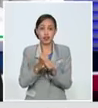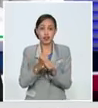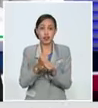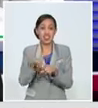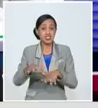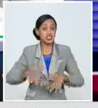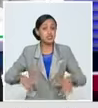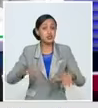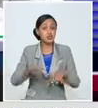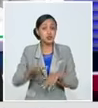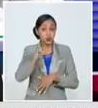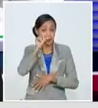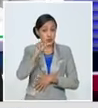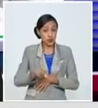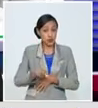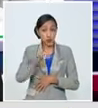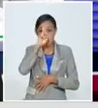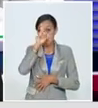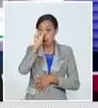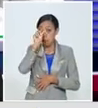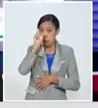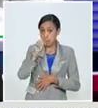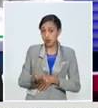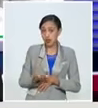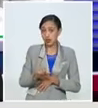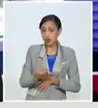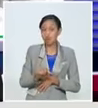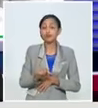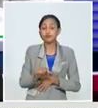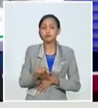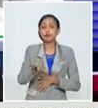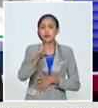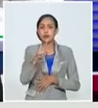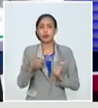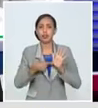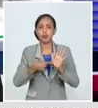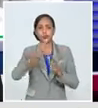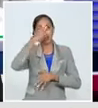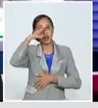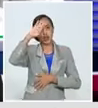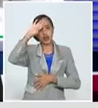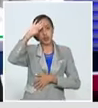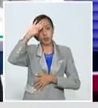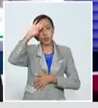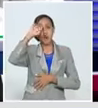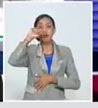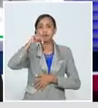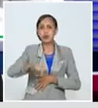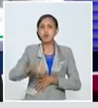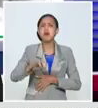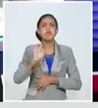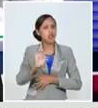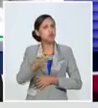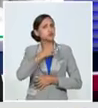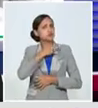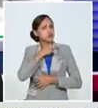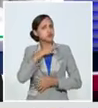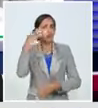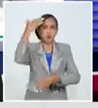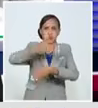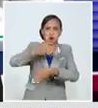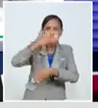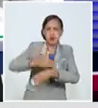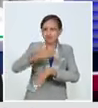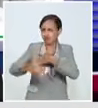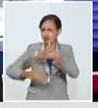nuestros hombres de ciencia siguen demostrando al mundo que Cuba, a pesar de ser un país pobre, bloqueado, del